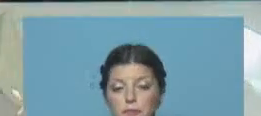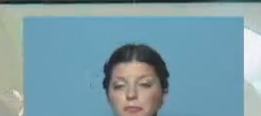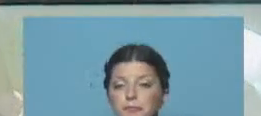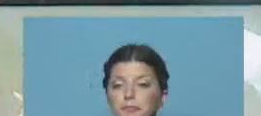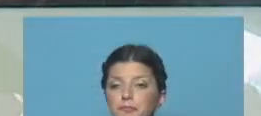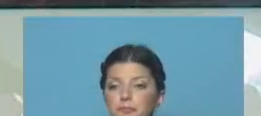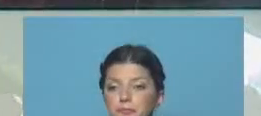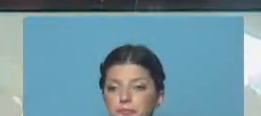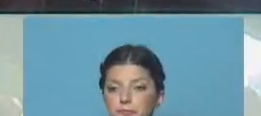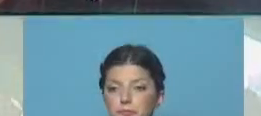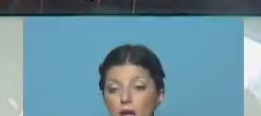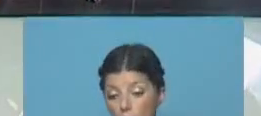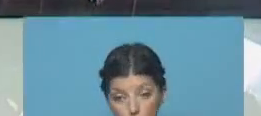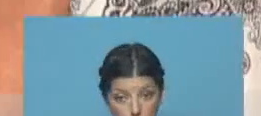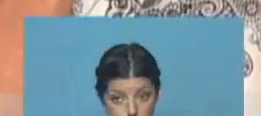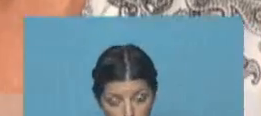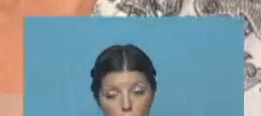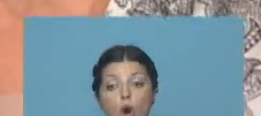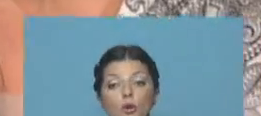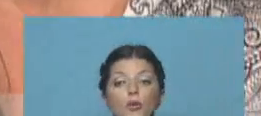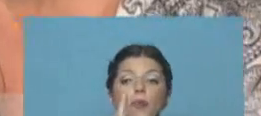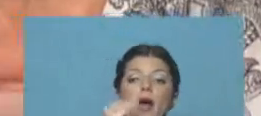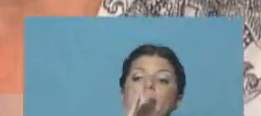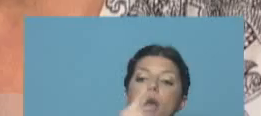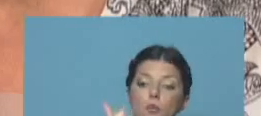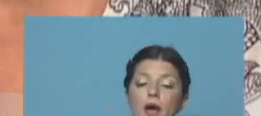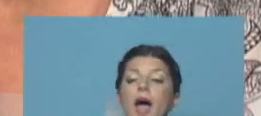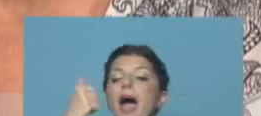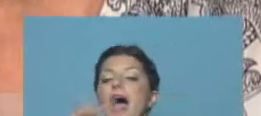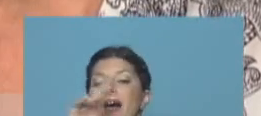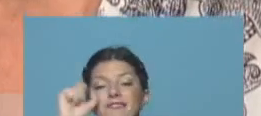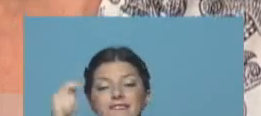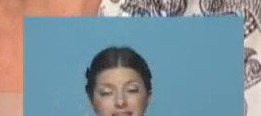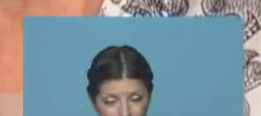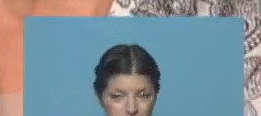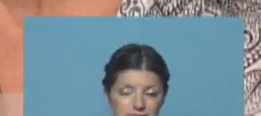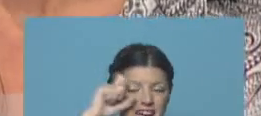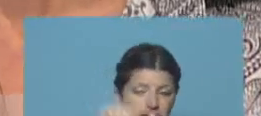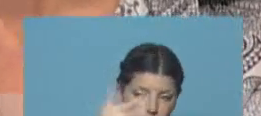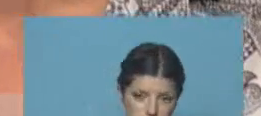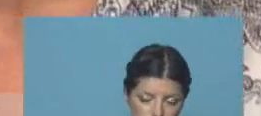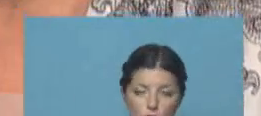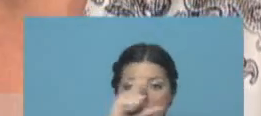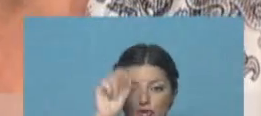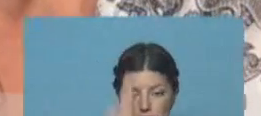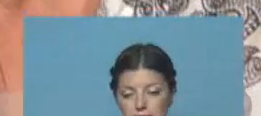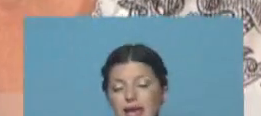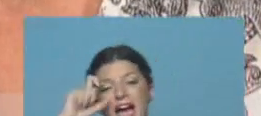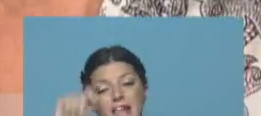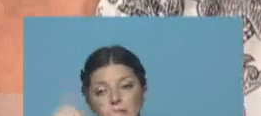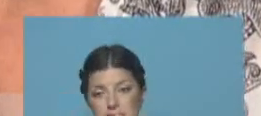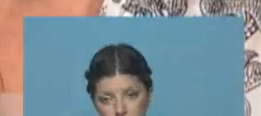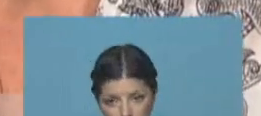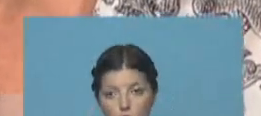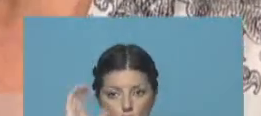horas está yendo un grupo, Laura Chinchilla, Andrés Pastrana, bueno, ella de expresidente de Costa Rica, el expresidente de Colombia,